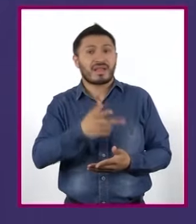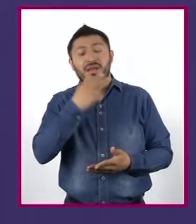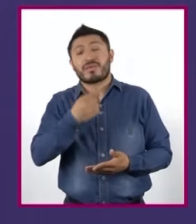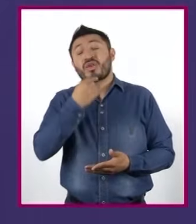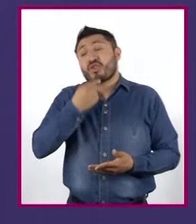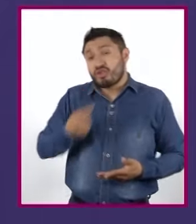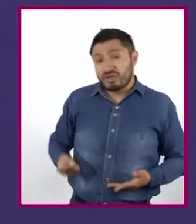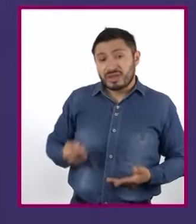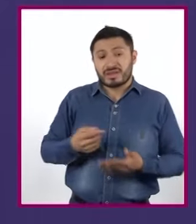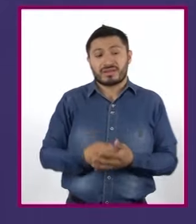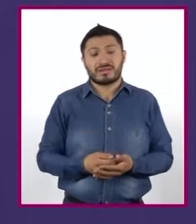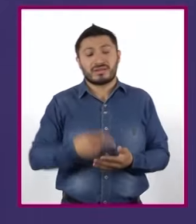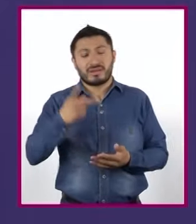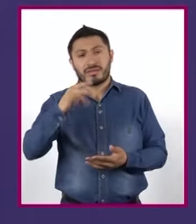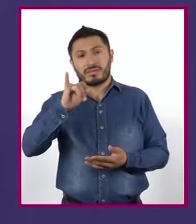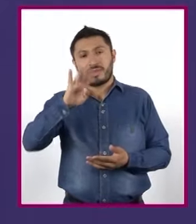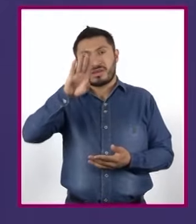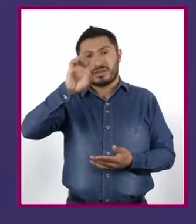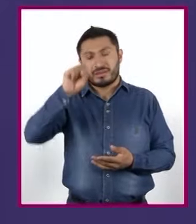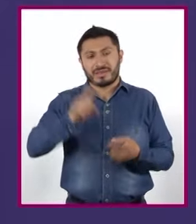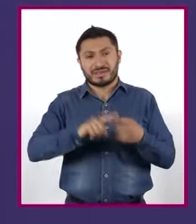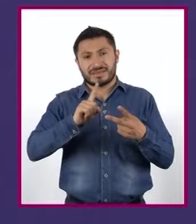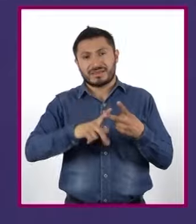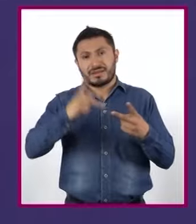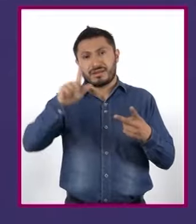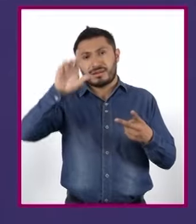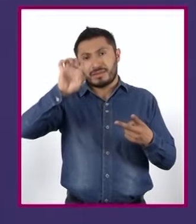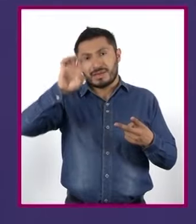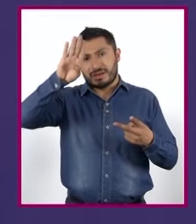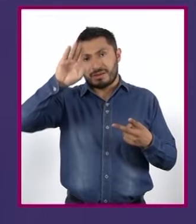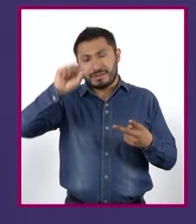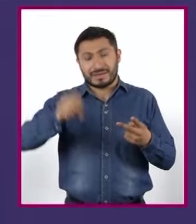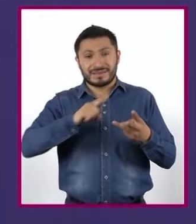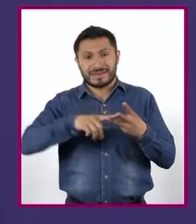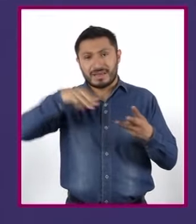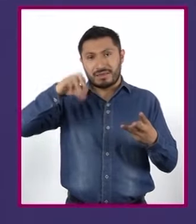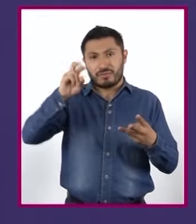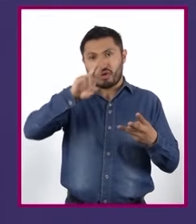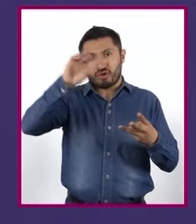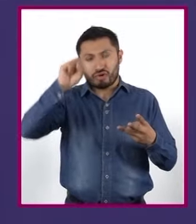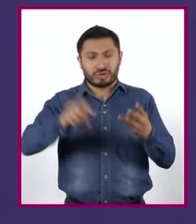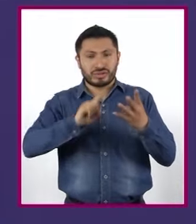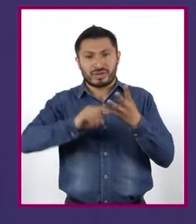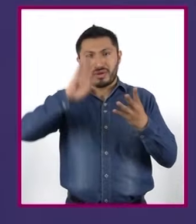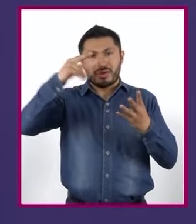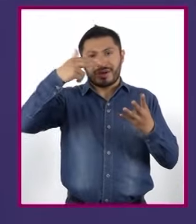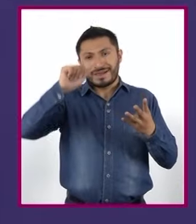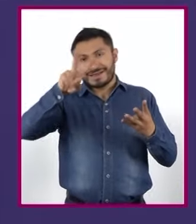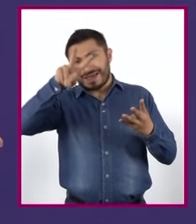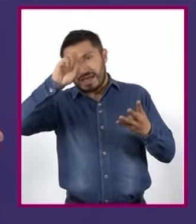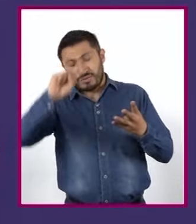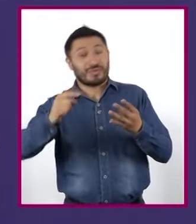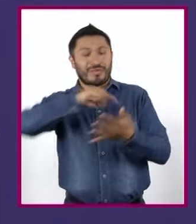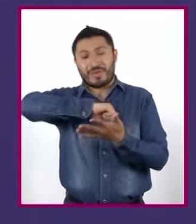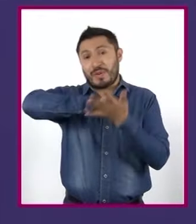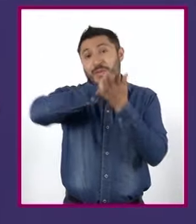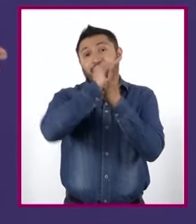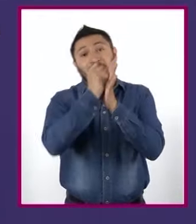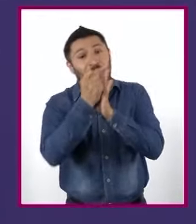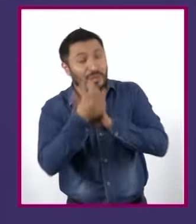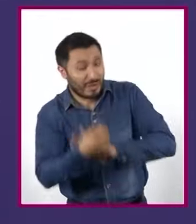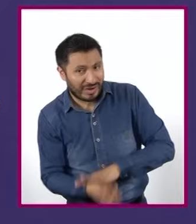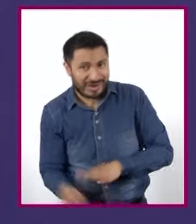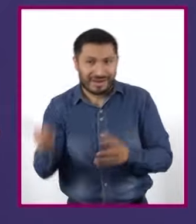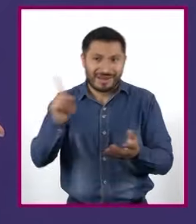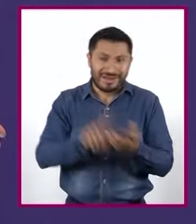Niños, pibes, plebes, morros, chavos. No me mire feo, profesora. Es que así son algunas de las variantes